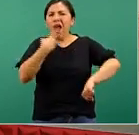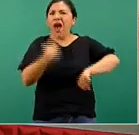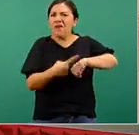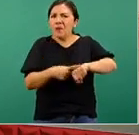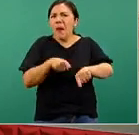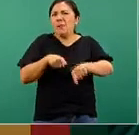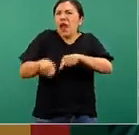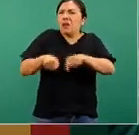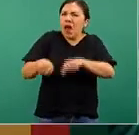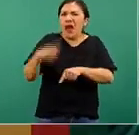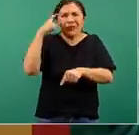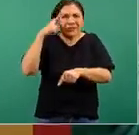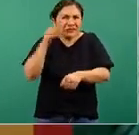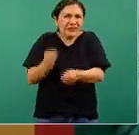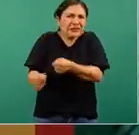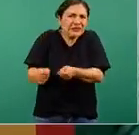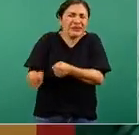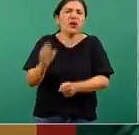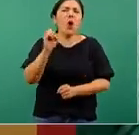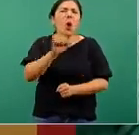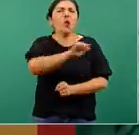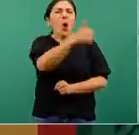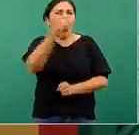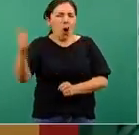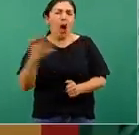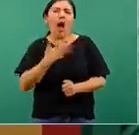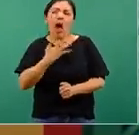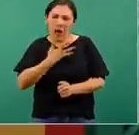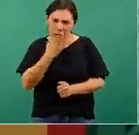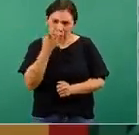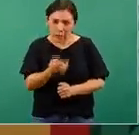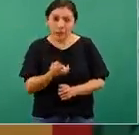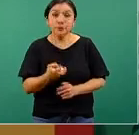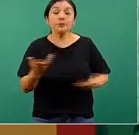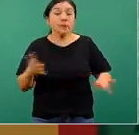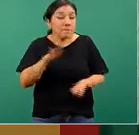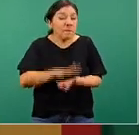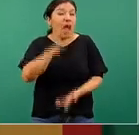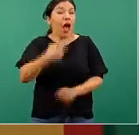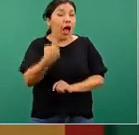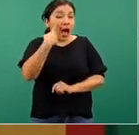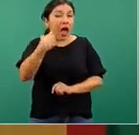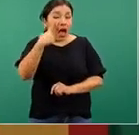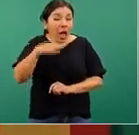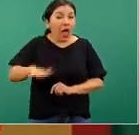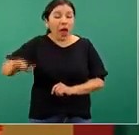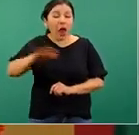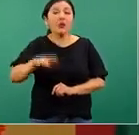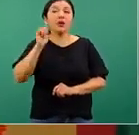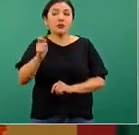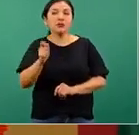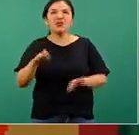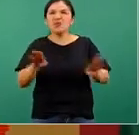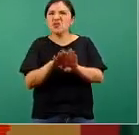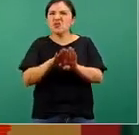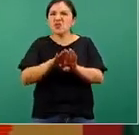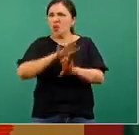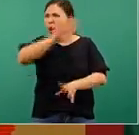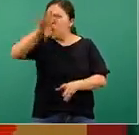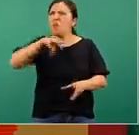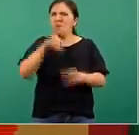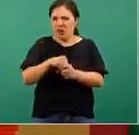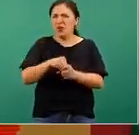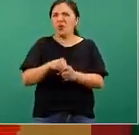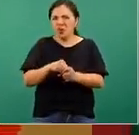enfermedades epilépticas y otros. En la mayoría de los casos, prácticamente en la totalidad de los